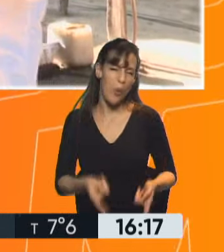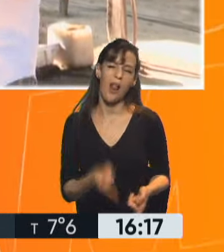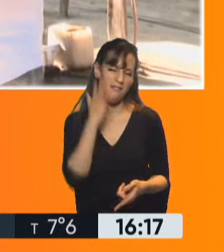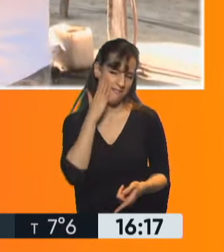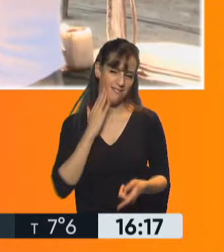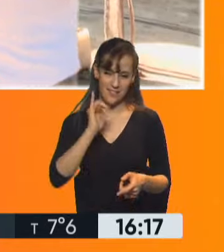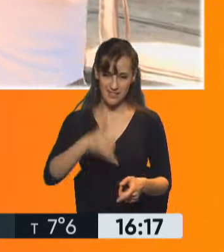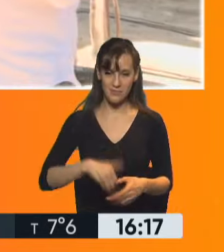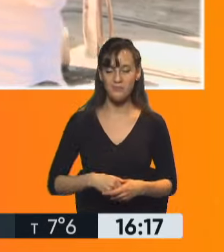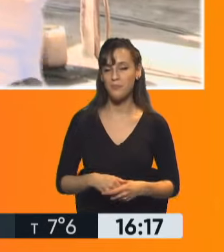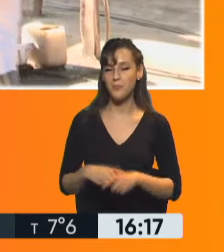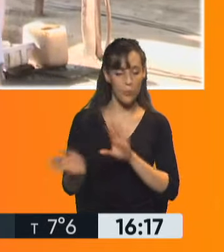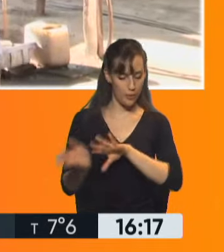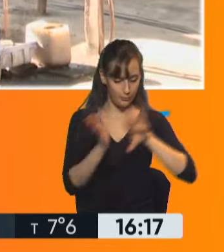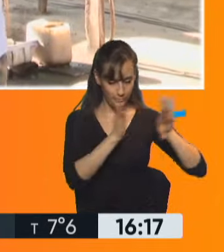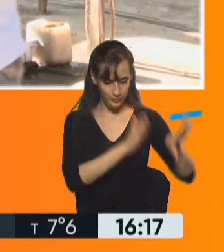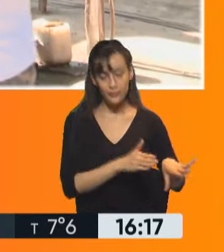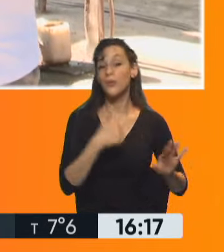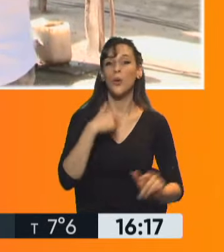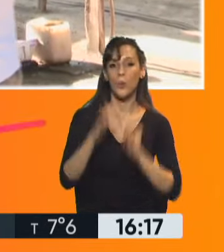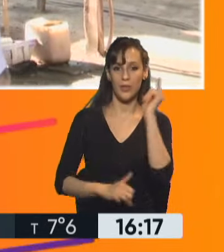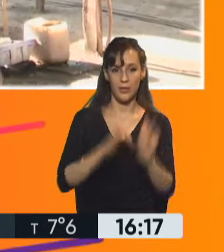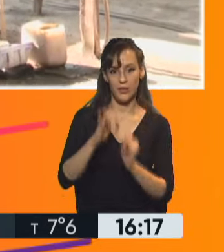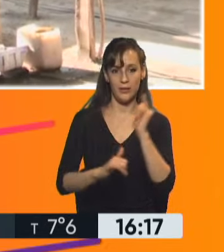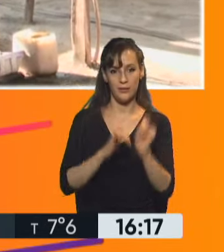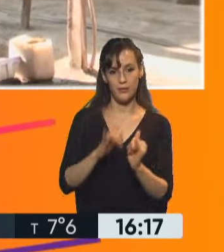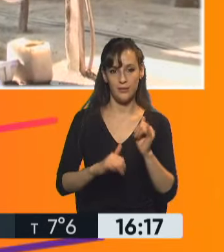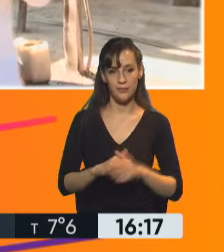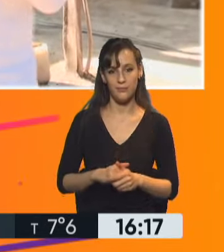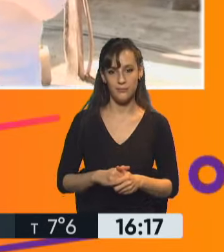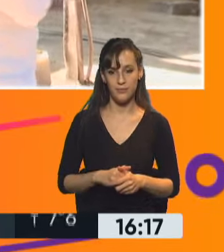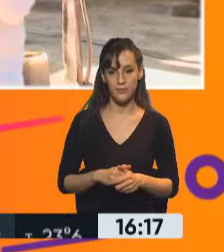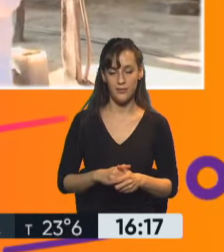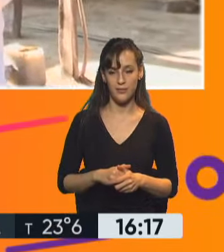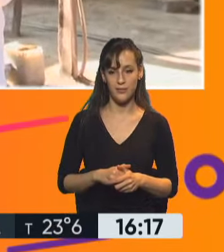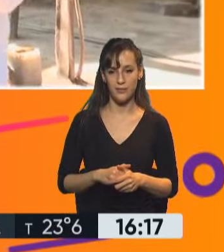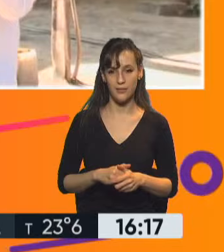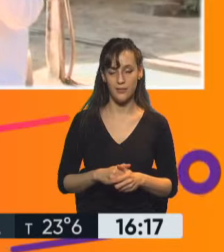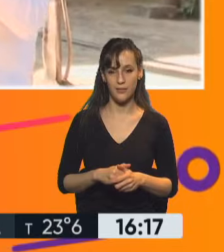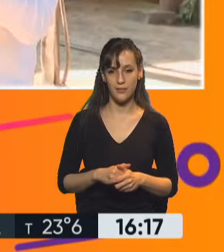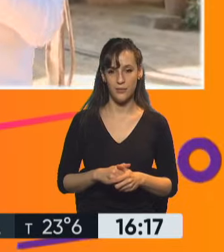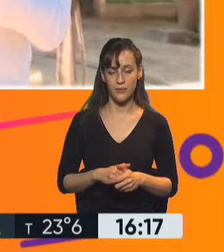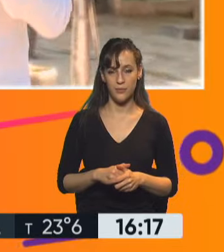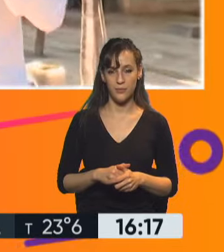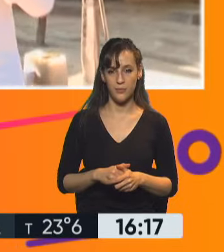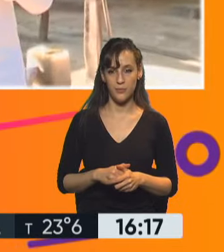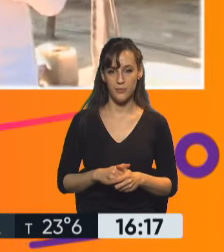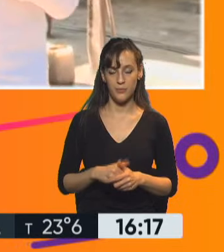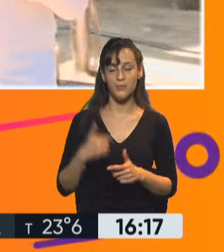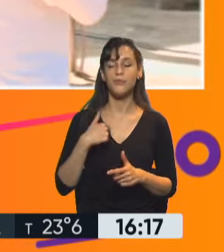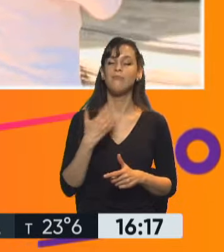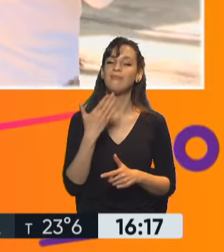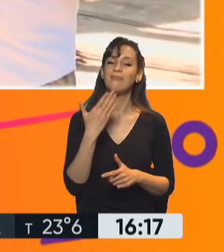porque siempre hablamos del patio. Yo te voy a empezar a describir y seguramente la cámara va a seguir. ¿Por qué no? Cuando habla... del